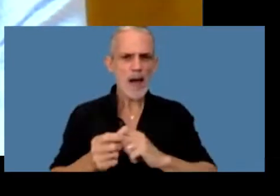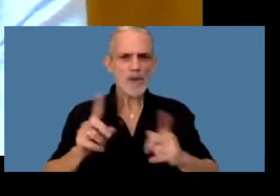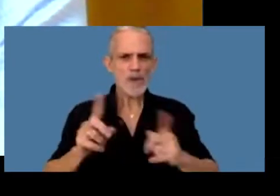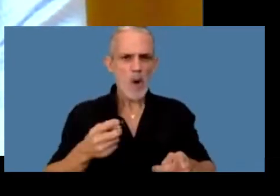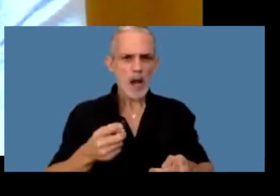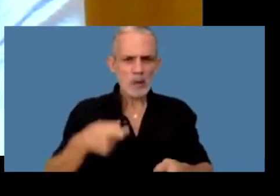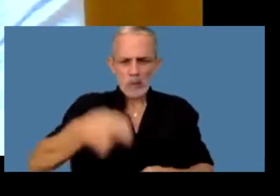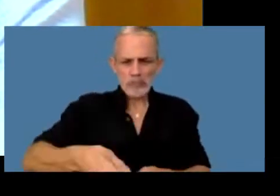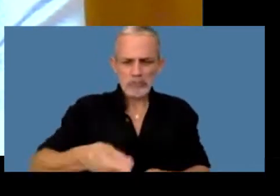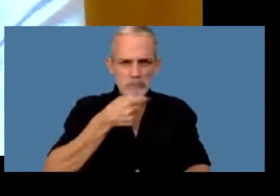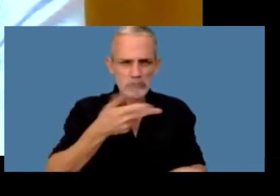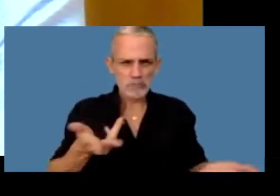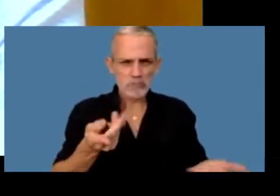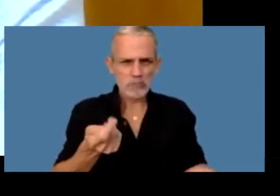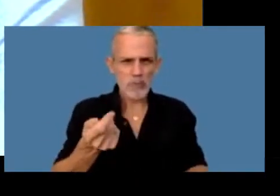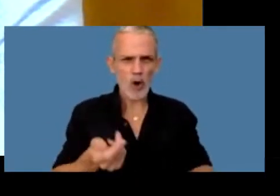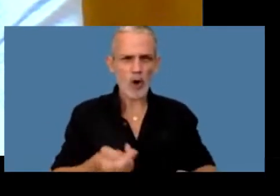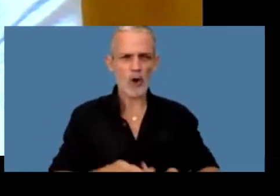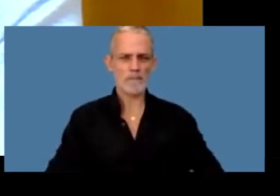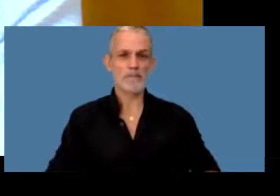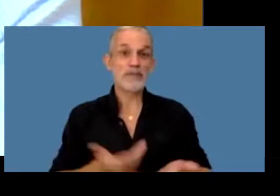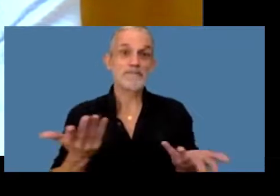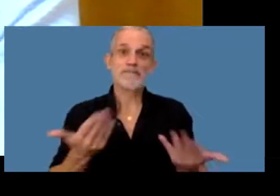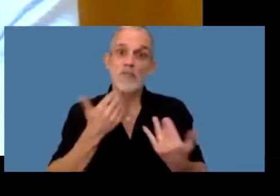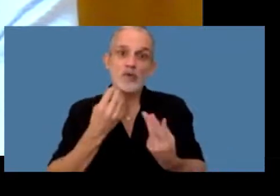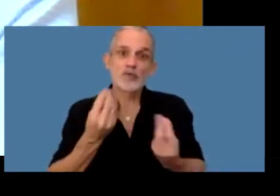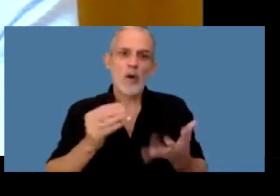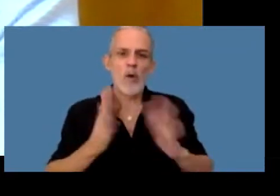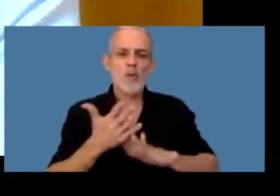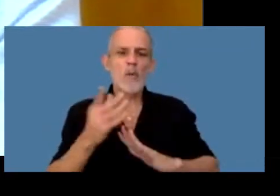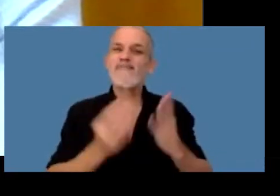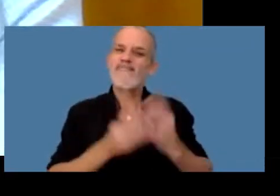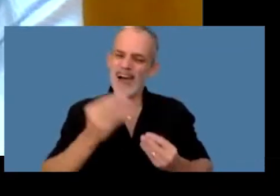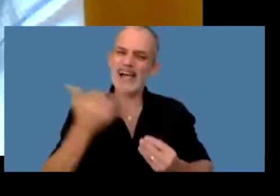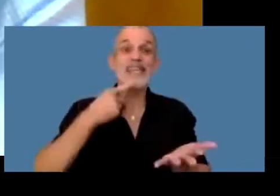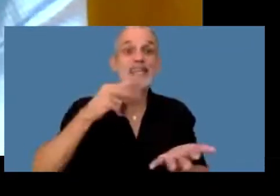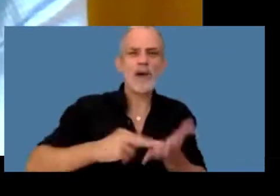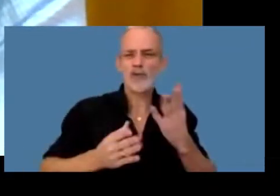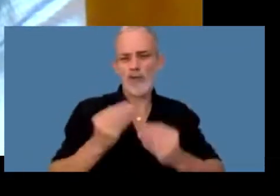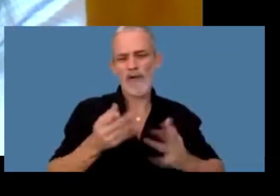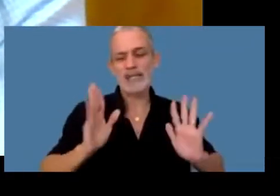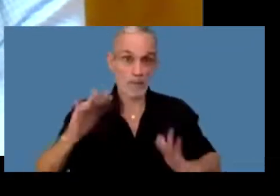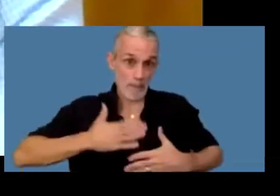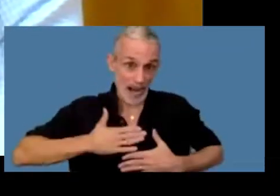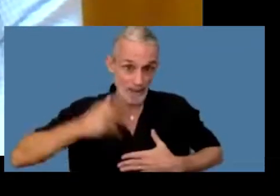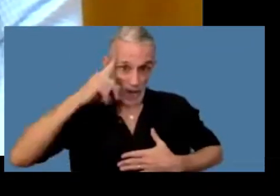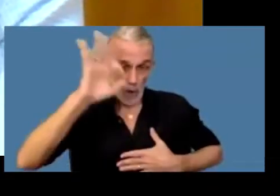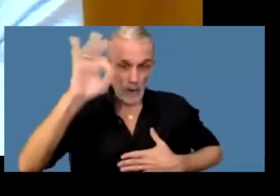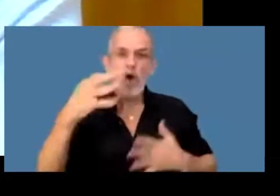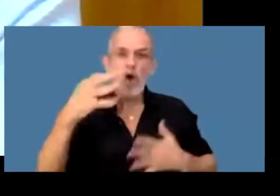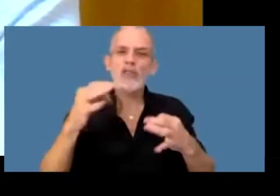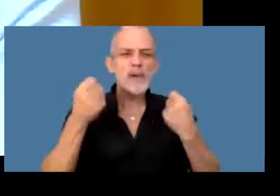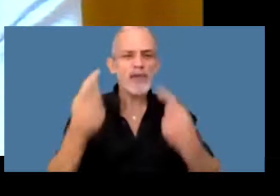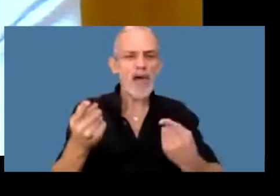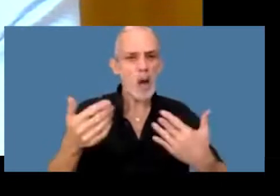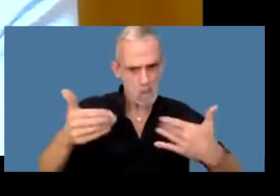Algo está pasando ahí, digamos, ¿no? Me parece que es una falla del impuesto, digamos, incluso para mí debería permitírsele